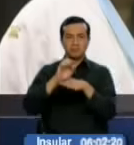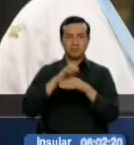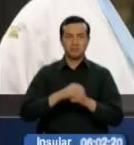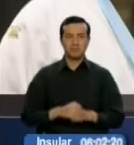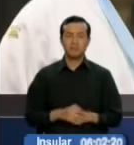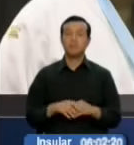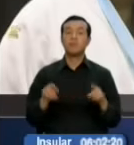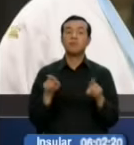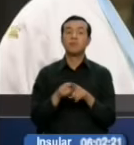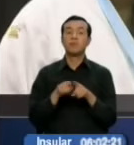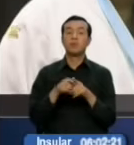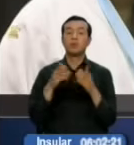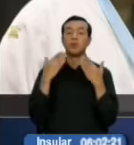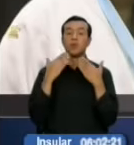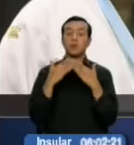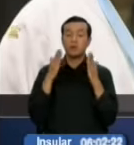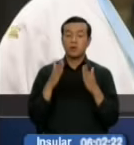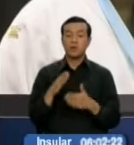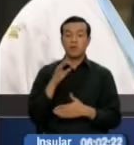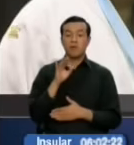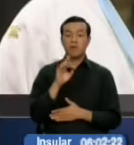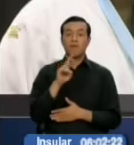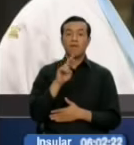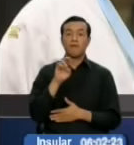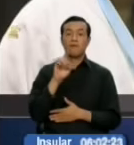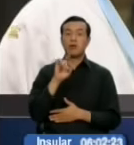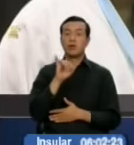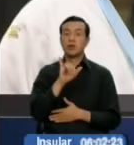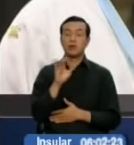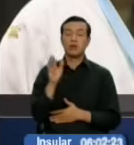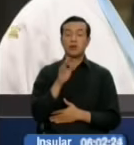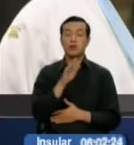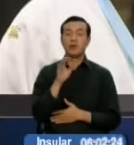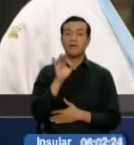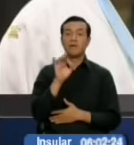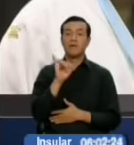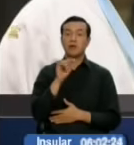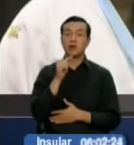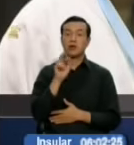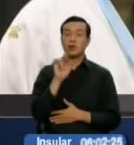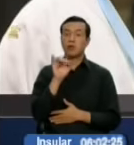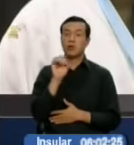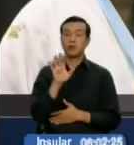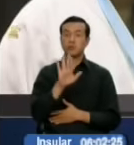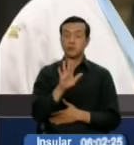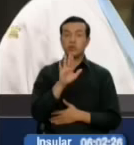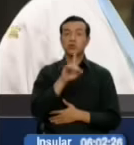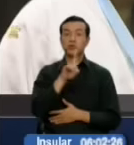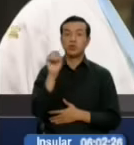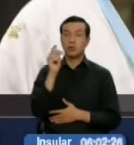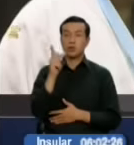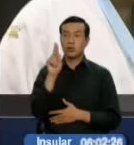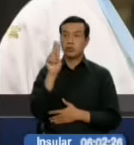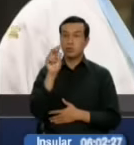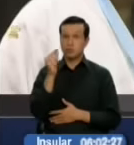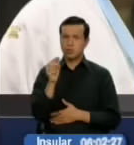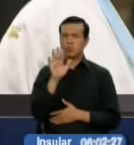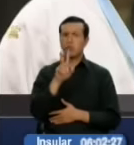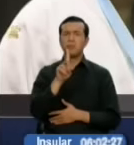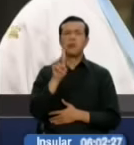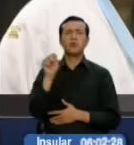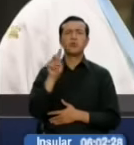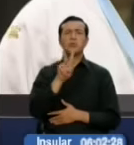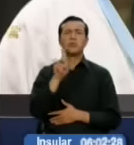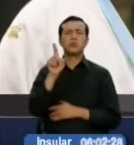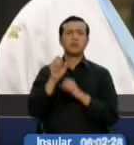Asimismo, el guayaquileño Freddy Figueroa, quien intervendrá en la categoría de más de 100 kilogramos y con sus cortos 21